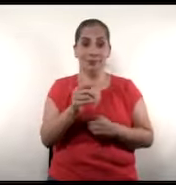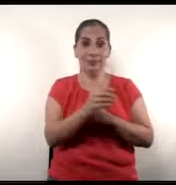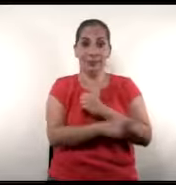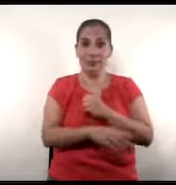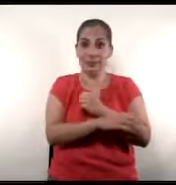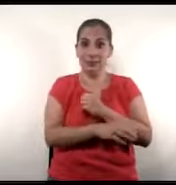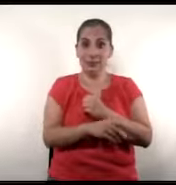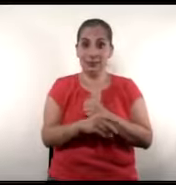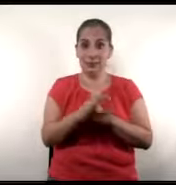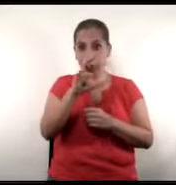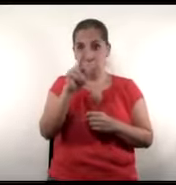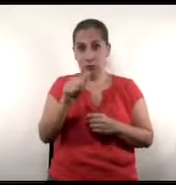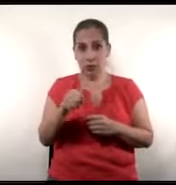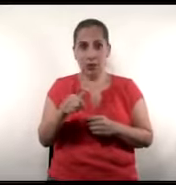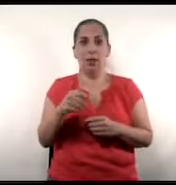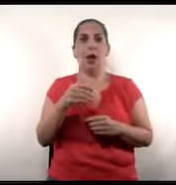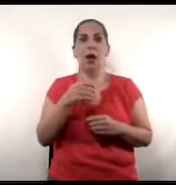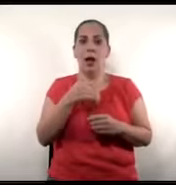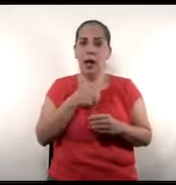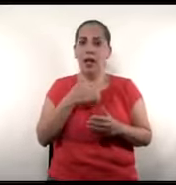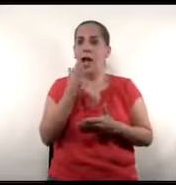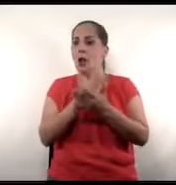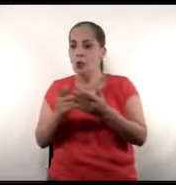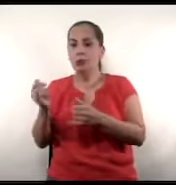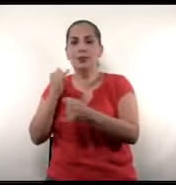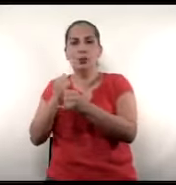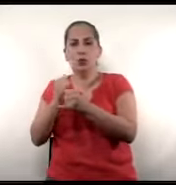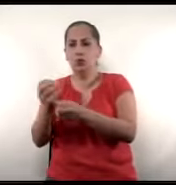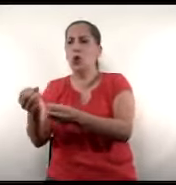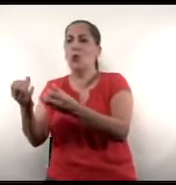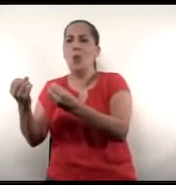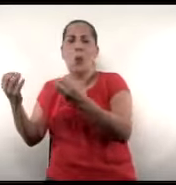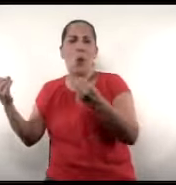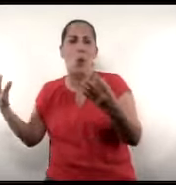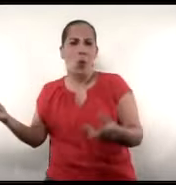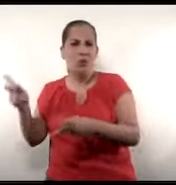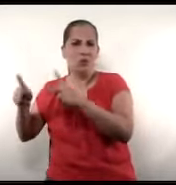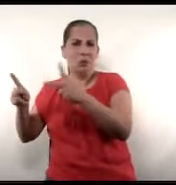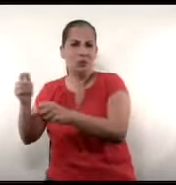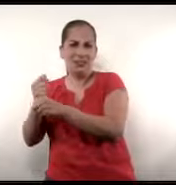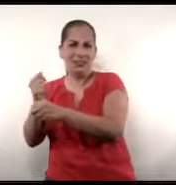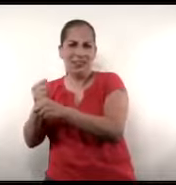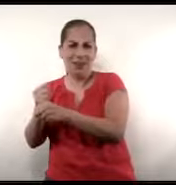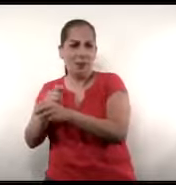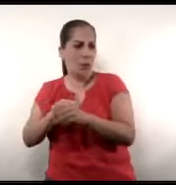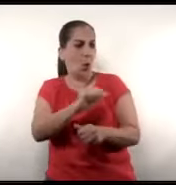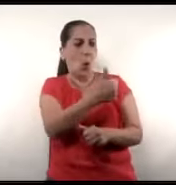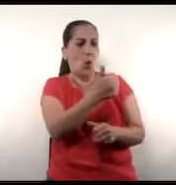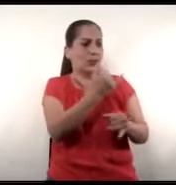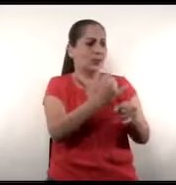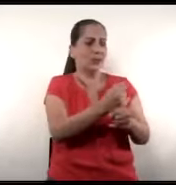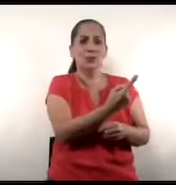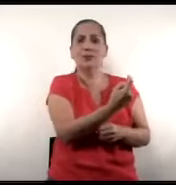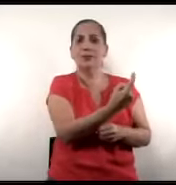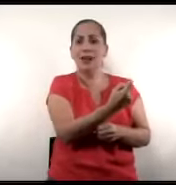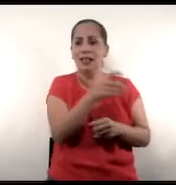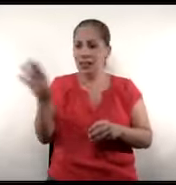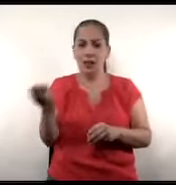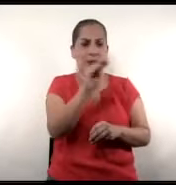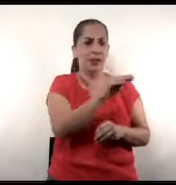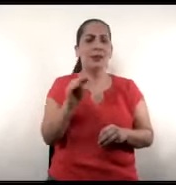costarricense está sobrepasado en algunas instituciones, sobrado en algunas instituciones, pero más bien le hace falta